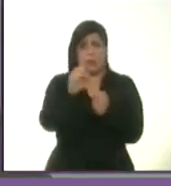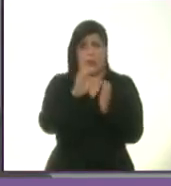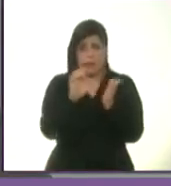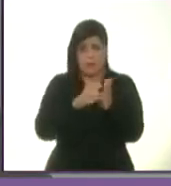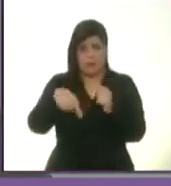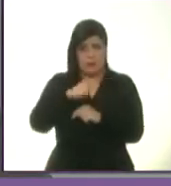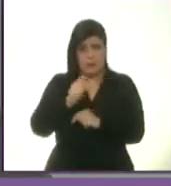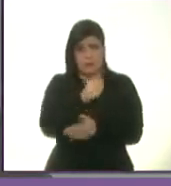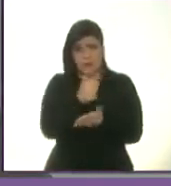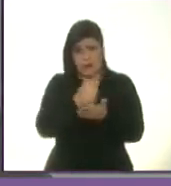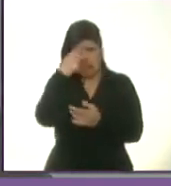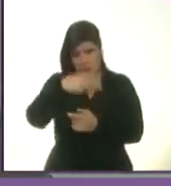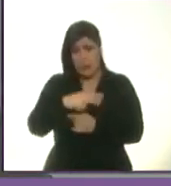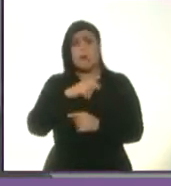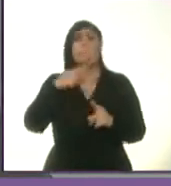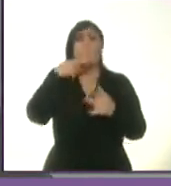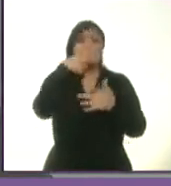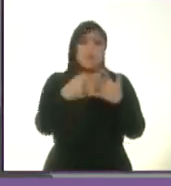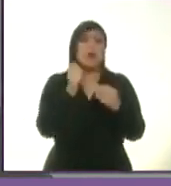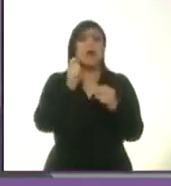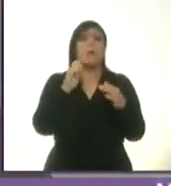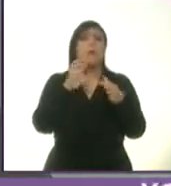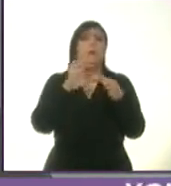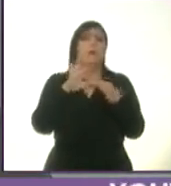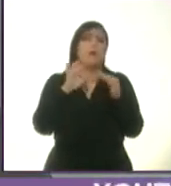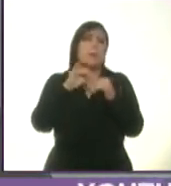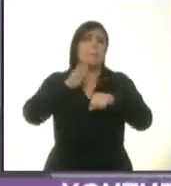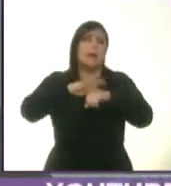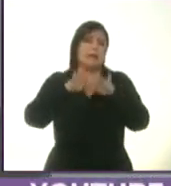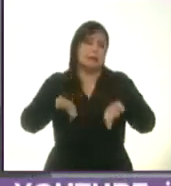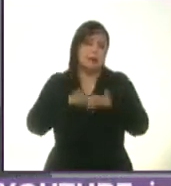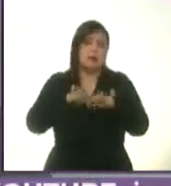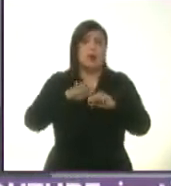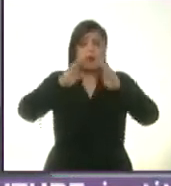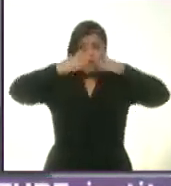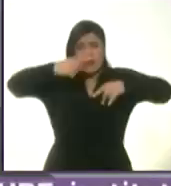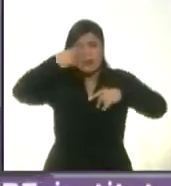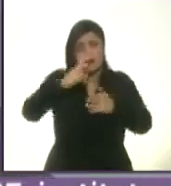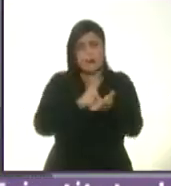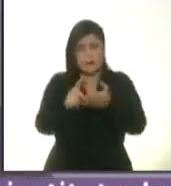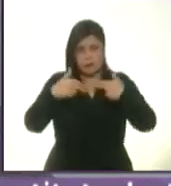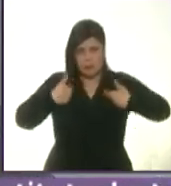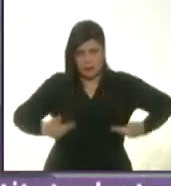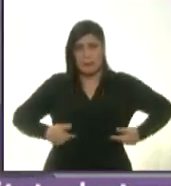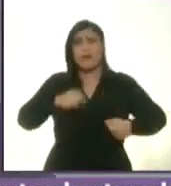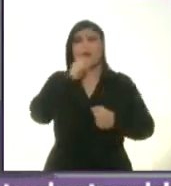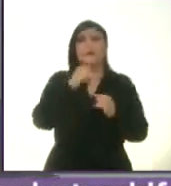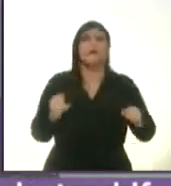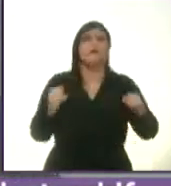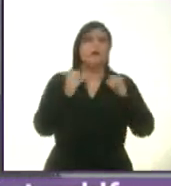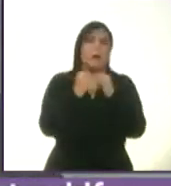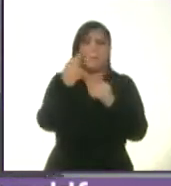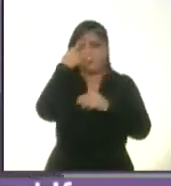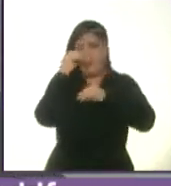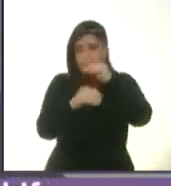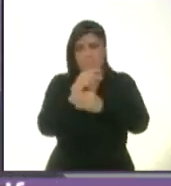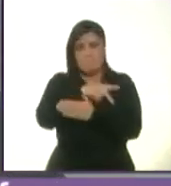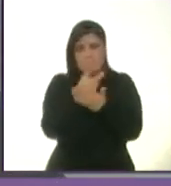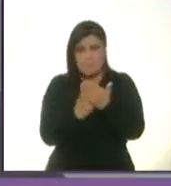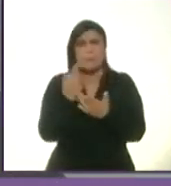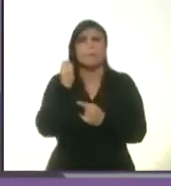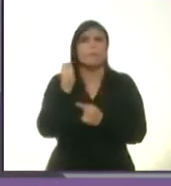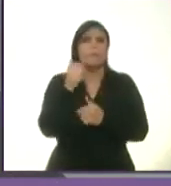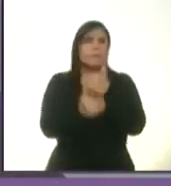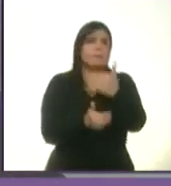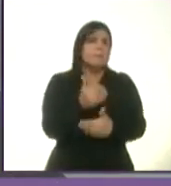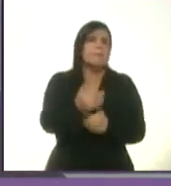destacando lo relacionado con derechos humanos la integración del instituto de planeación y definiendo el proceso para